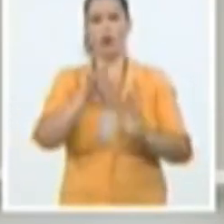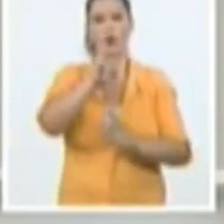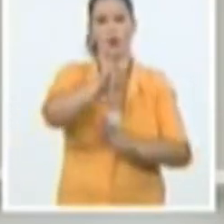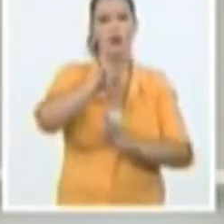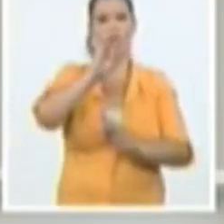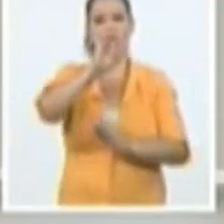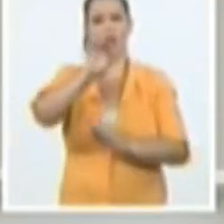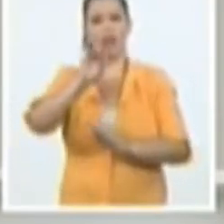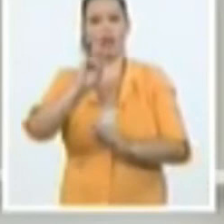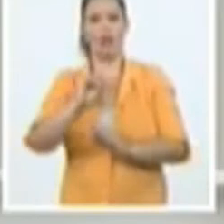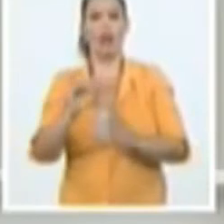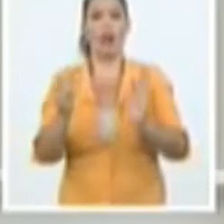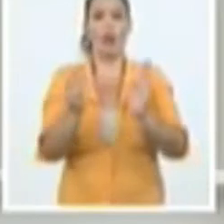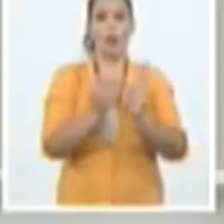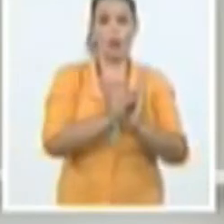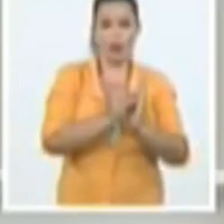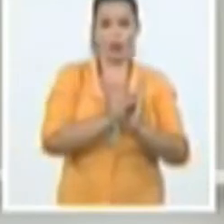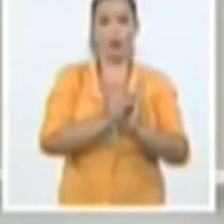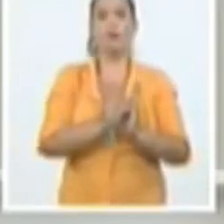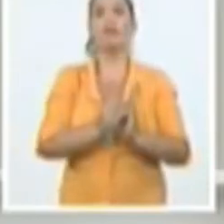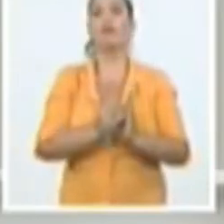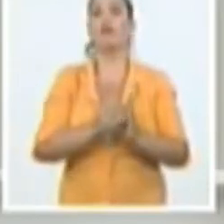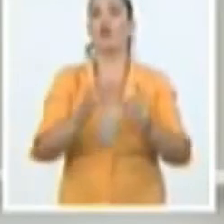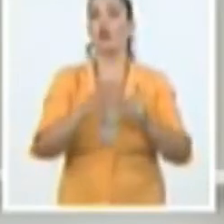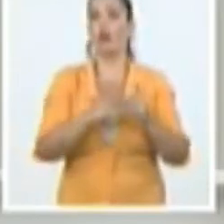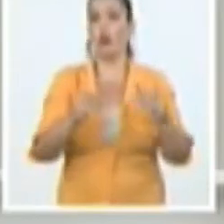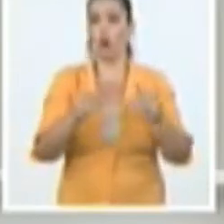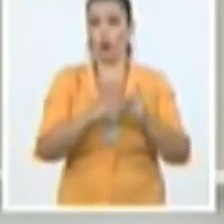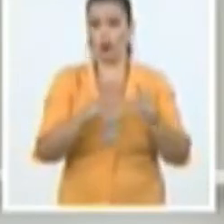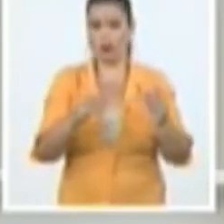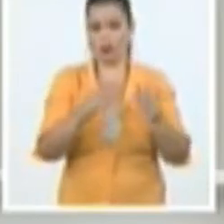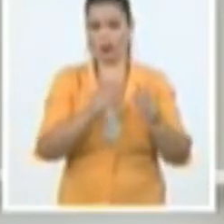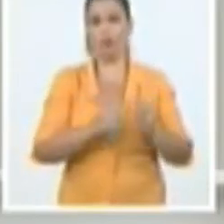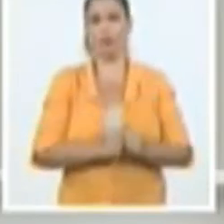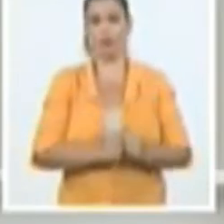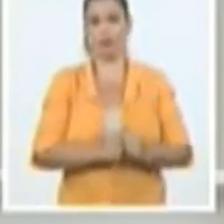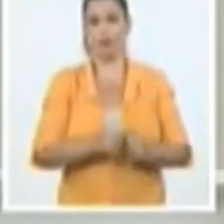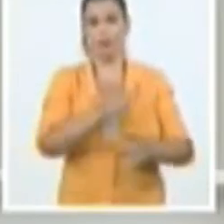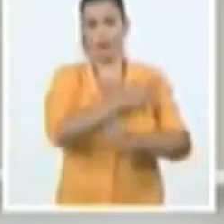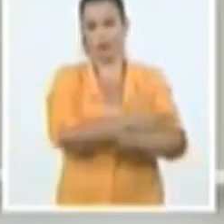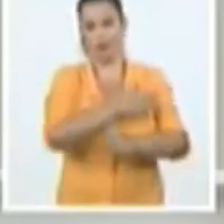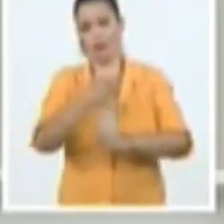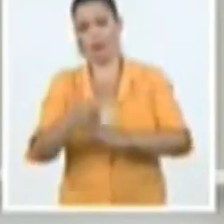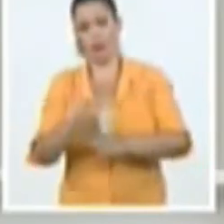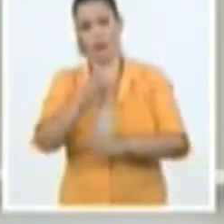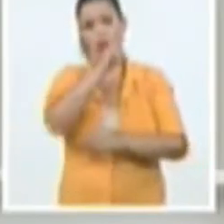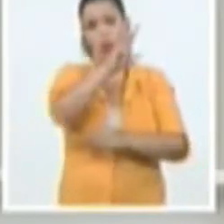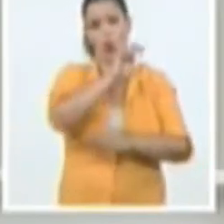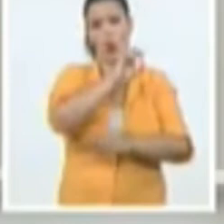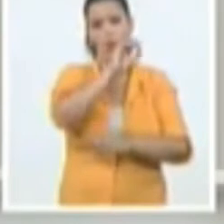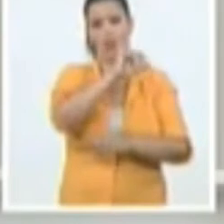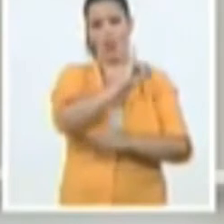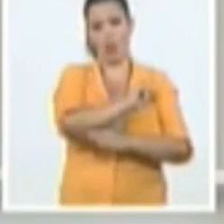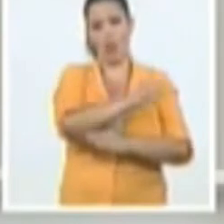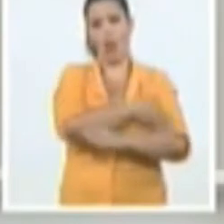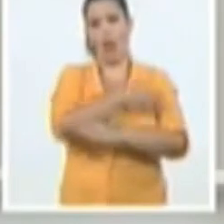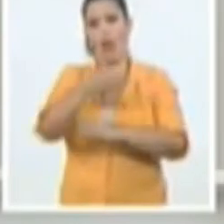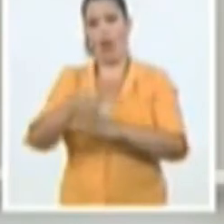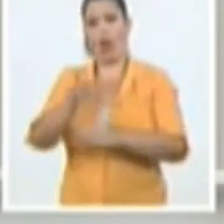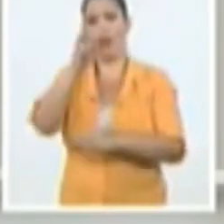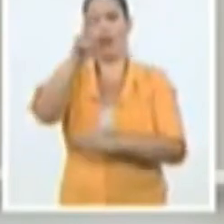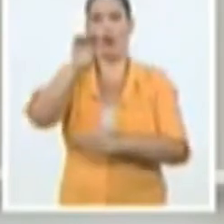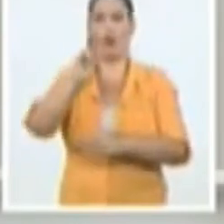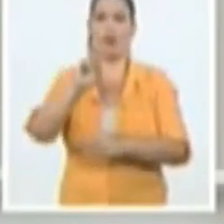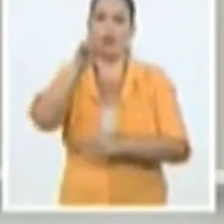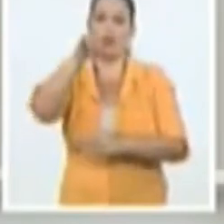$6.970.939 desde el 2019, desde el 2006 al 2019, según muestran los registros.